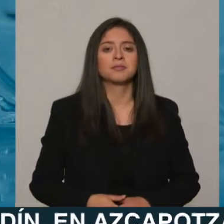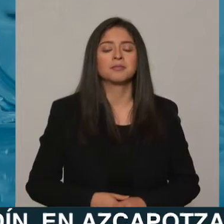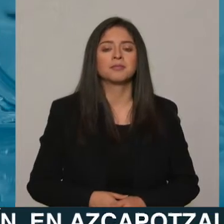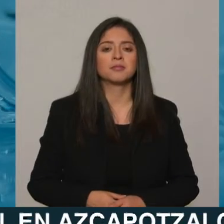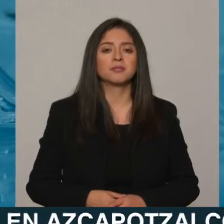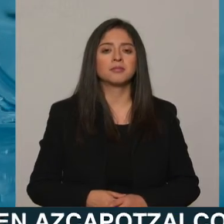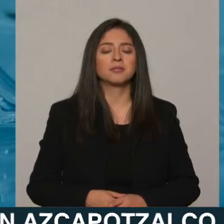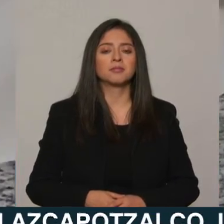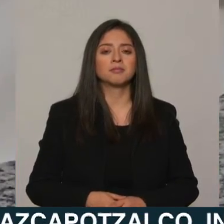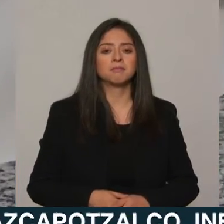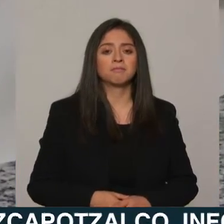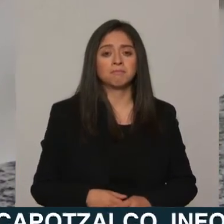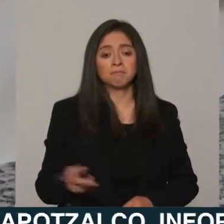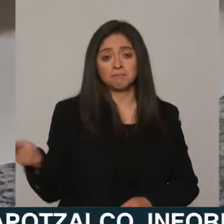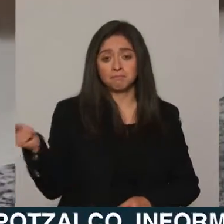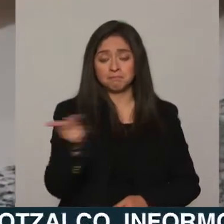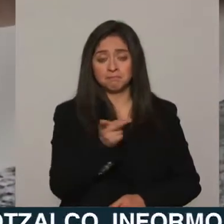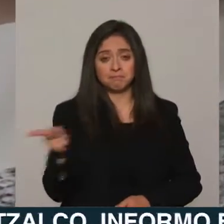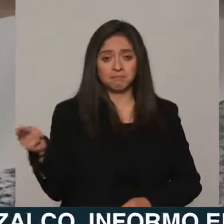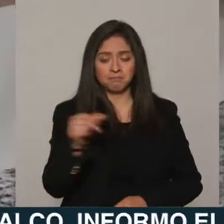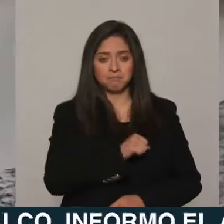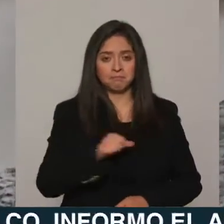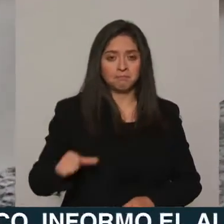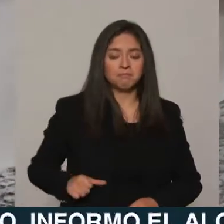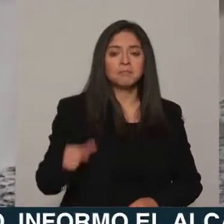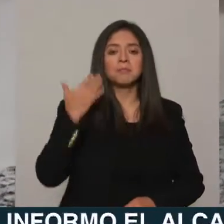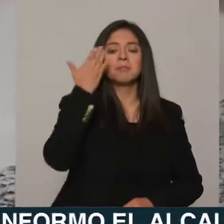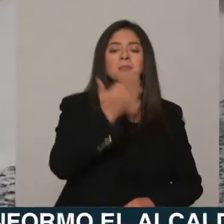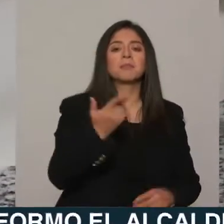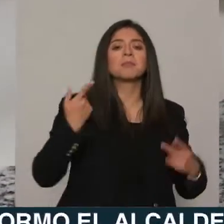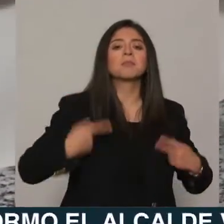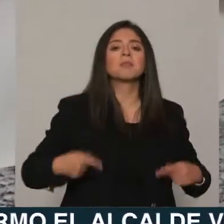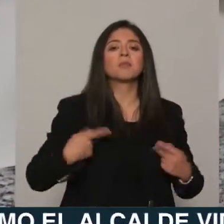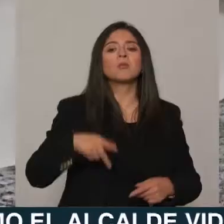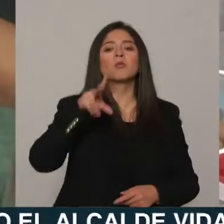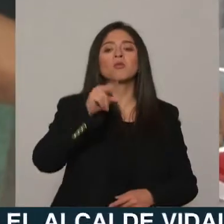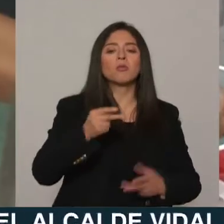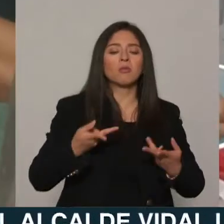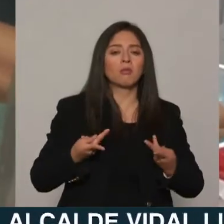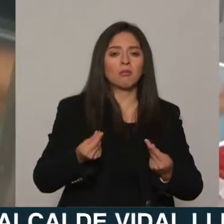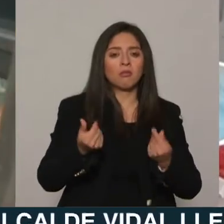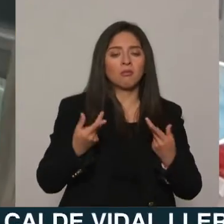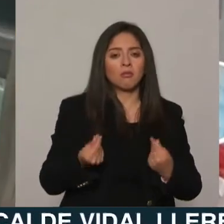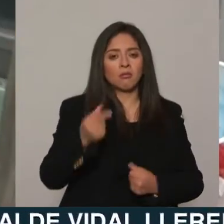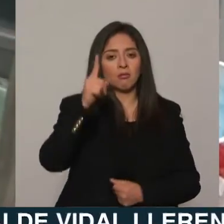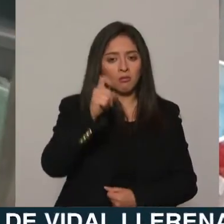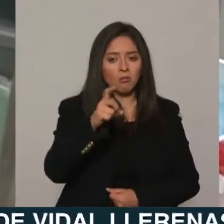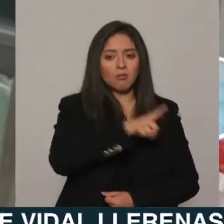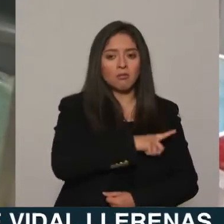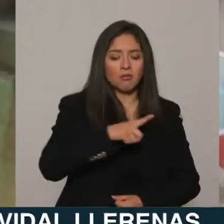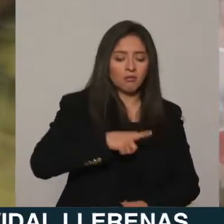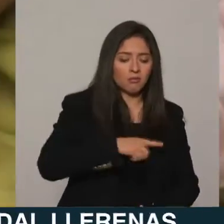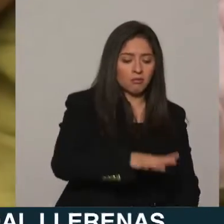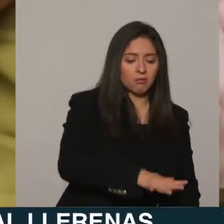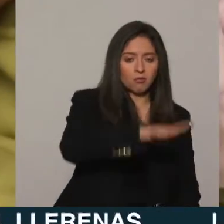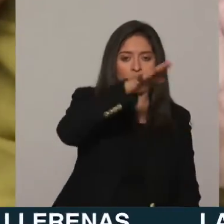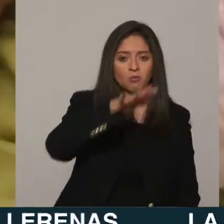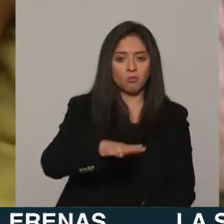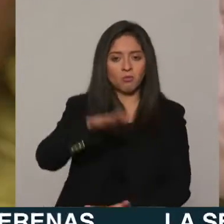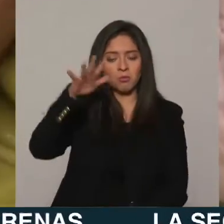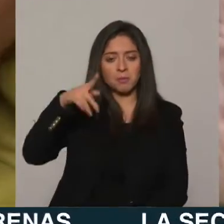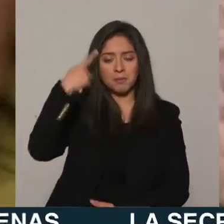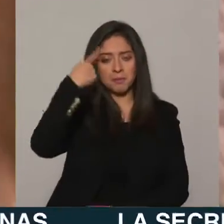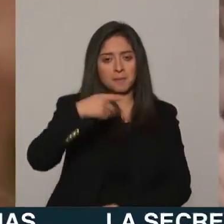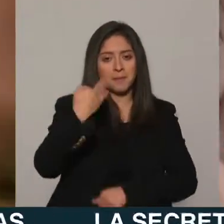5654-3210. Ambos alcaldes hicieron un llamado a la población para evitar malgastar el agua, tener depósitos llenos con el líquido para